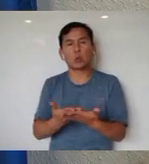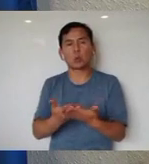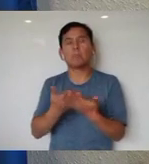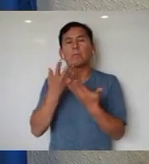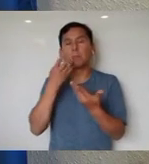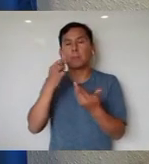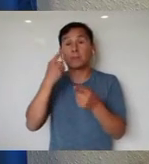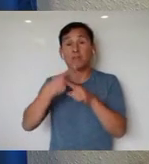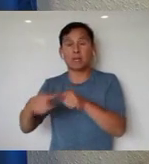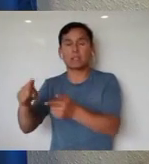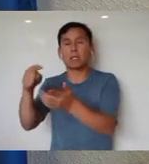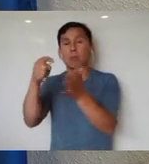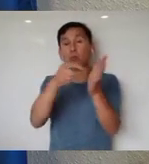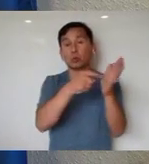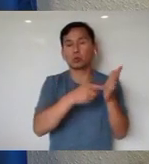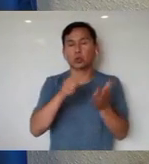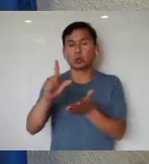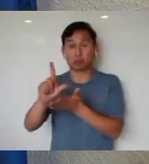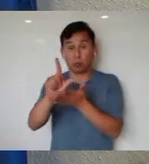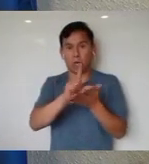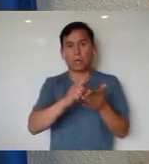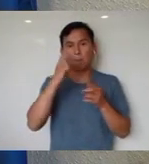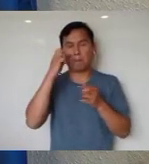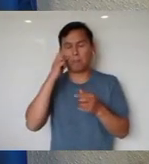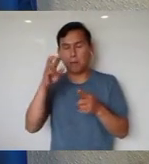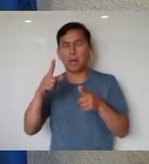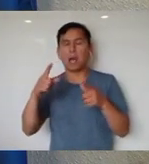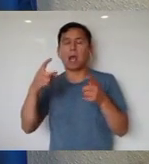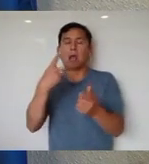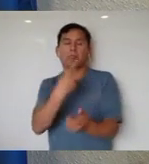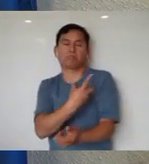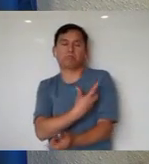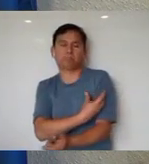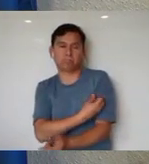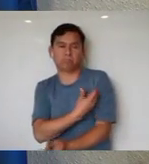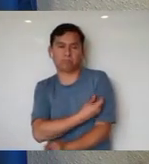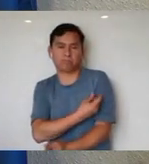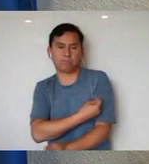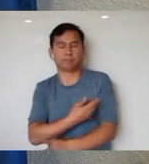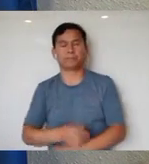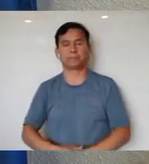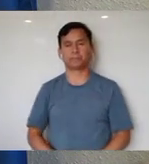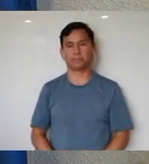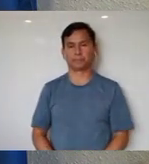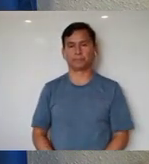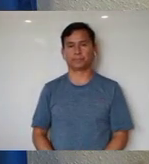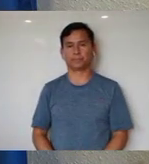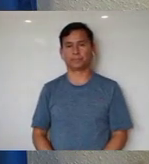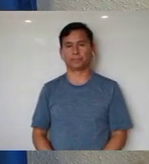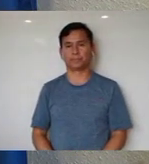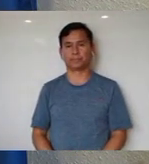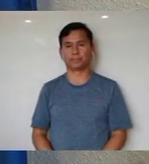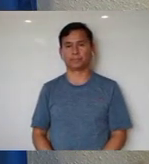en los distintos puntos CEFAM y SECOF, como también los consultorios, aplicando la vacunación.